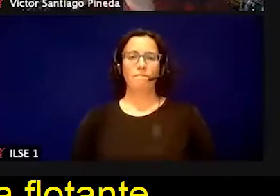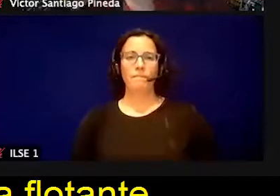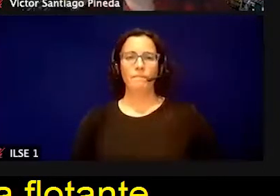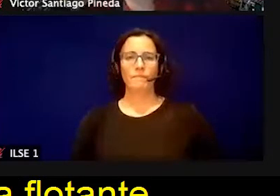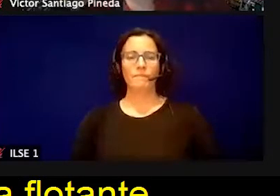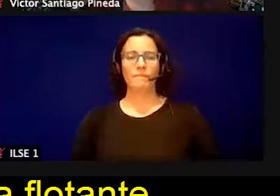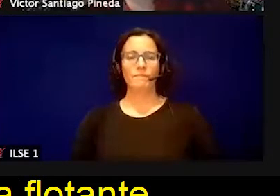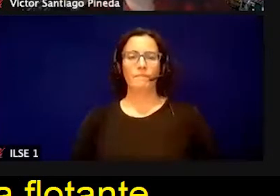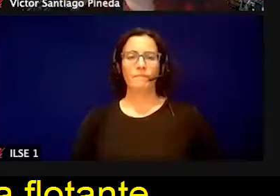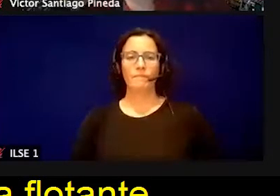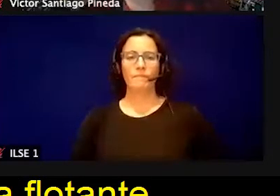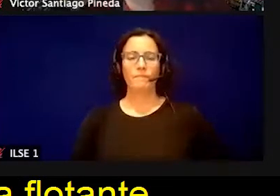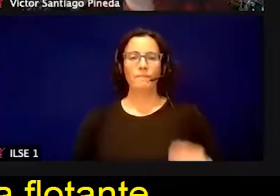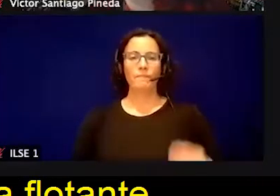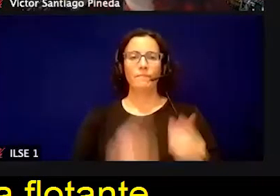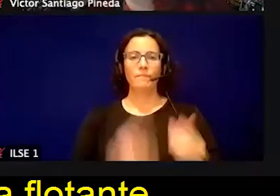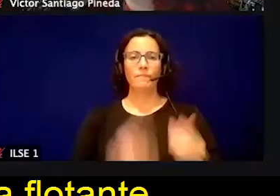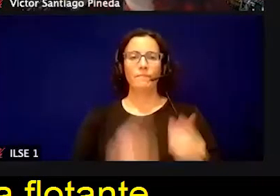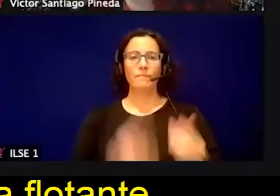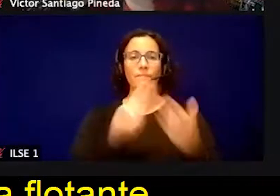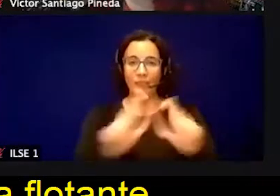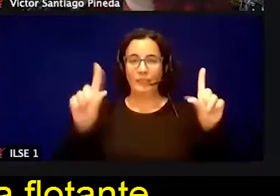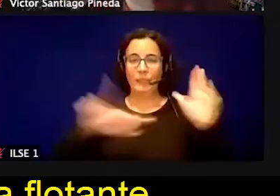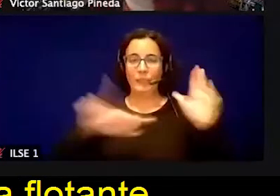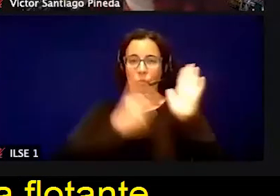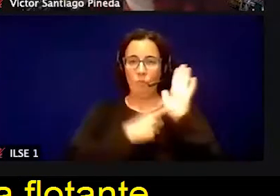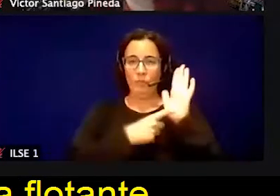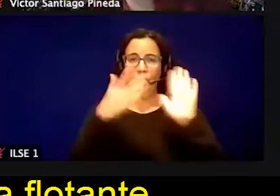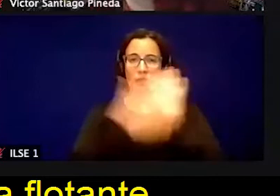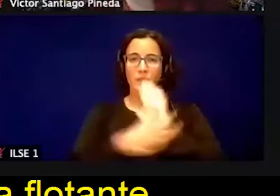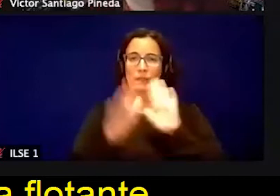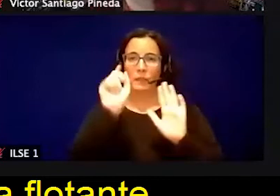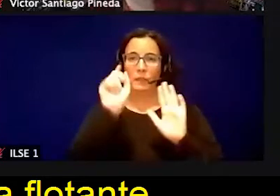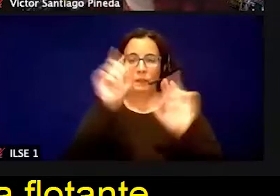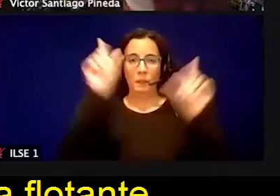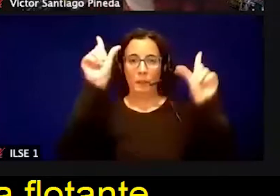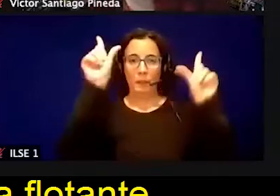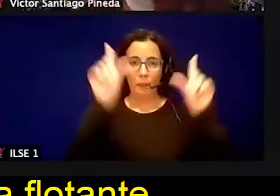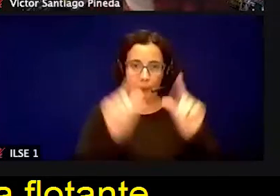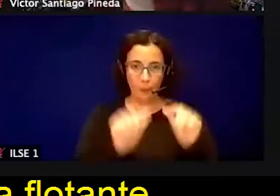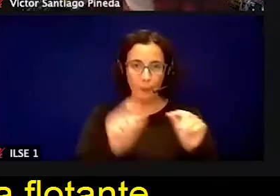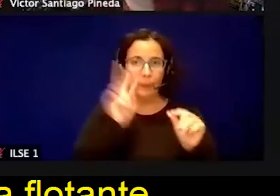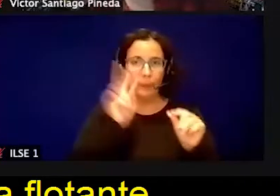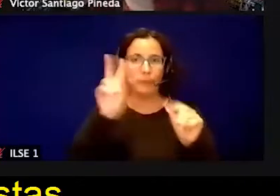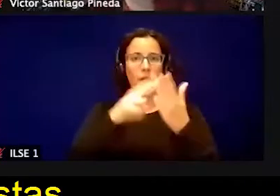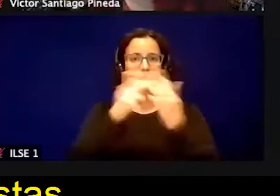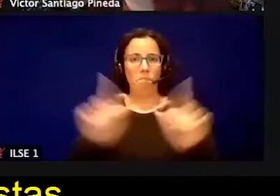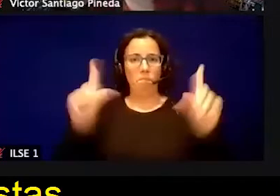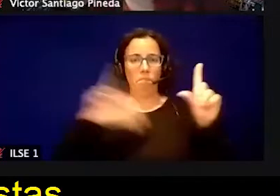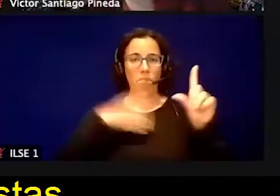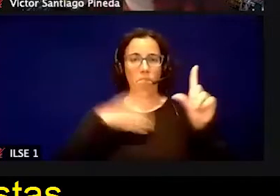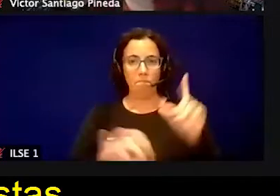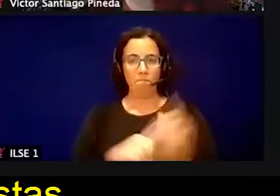Irse por pantalla completa, desplazo minimiza la ventana flotante con los panelistas para poder visualizarlo correctamente. Y